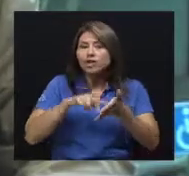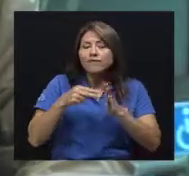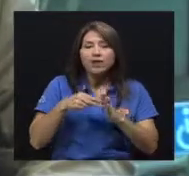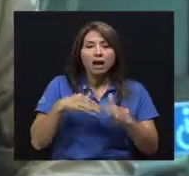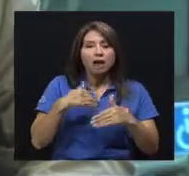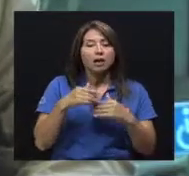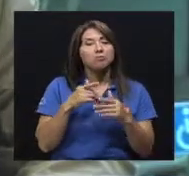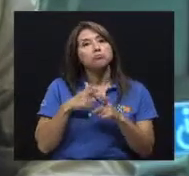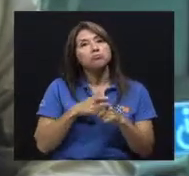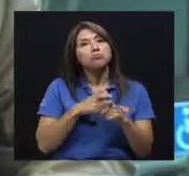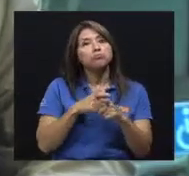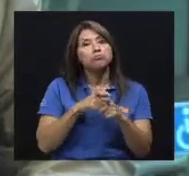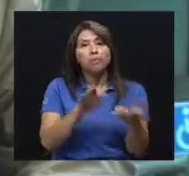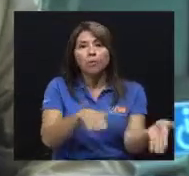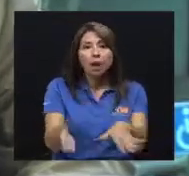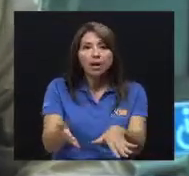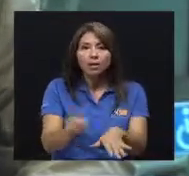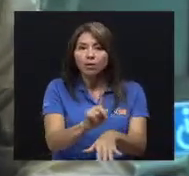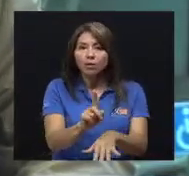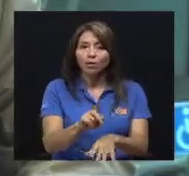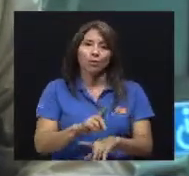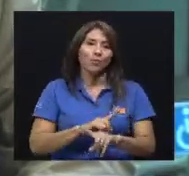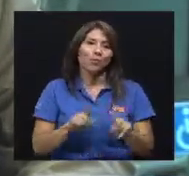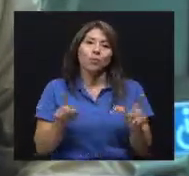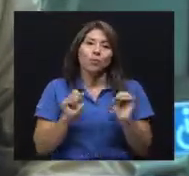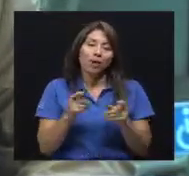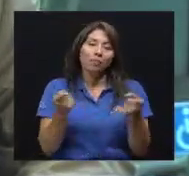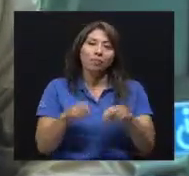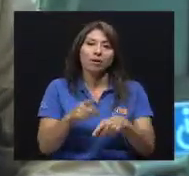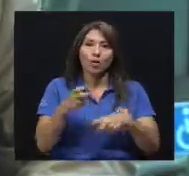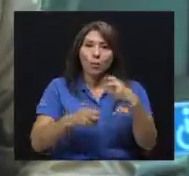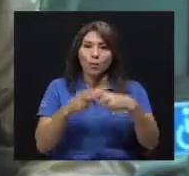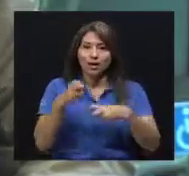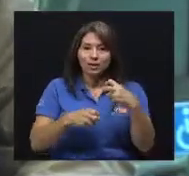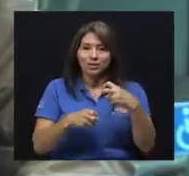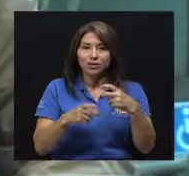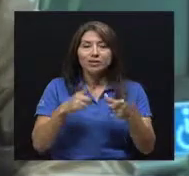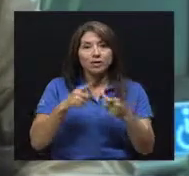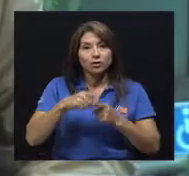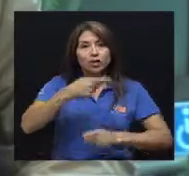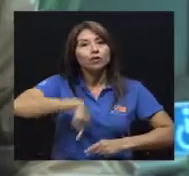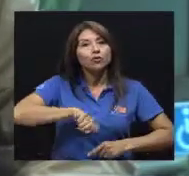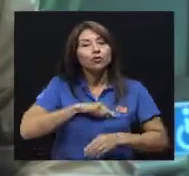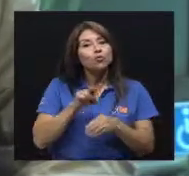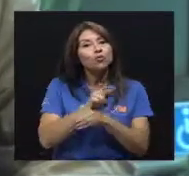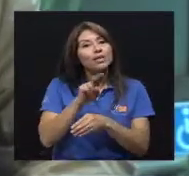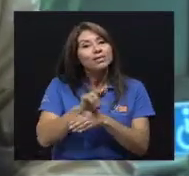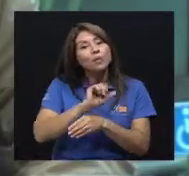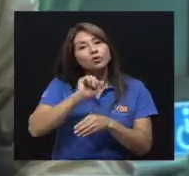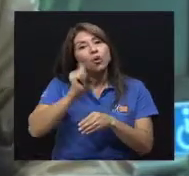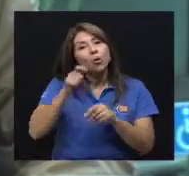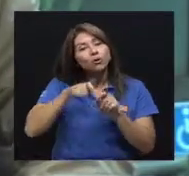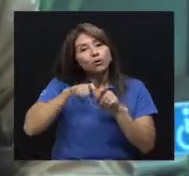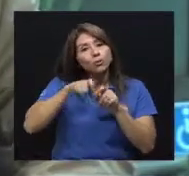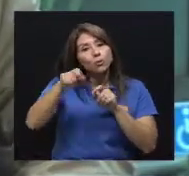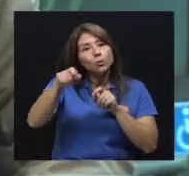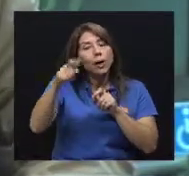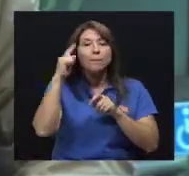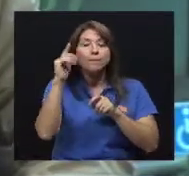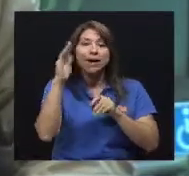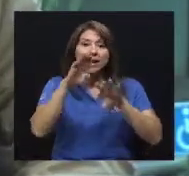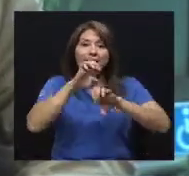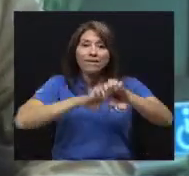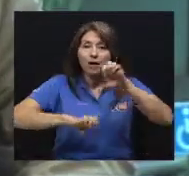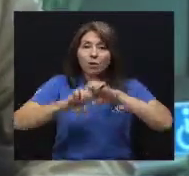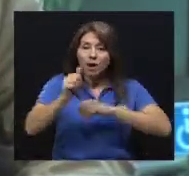disponer a que mueran súbitamente, pero sí puede darle más complicaciones. Entonces nosotros utilizamos ahora otros parámetros para evaluar deportistas